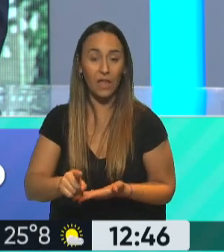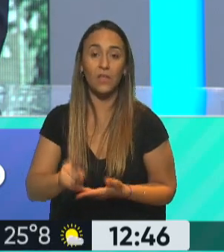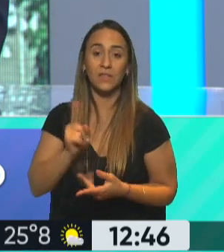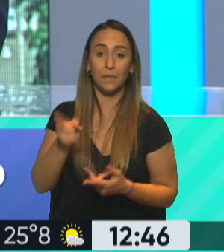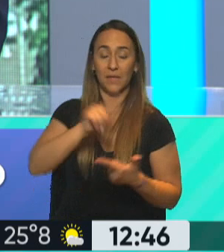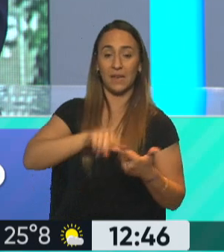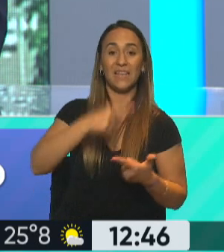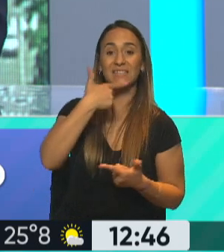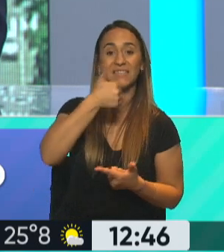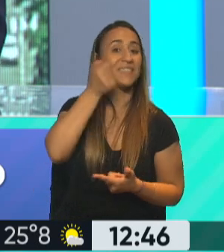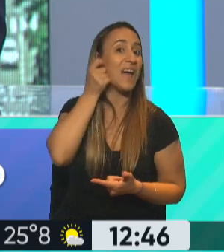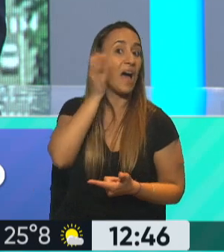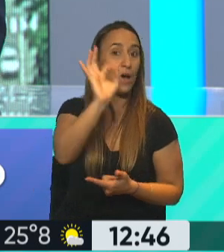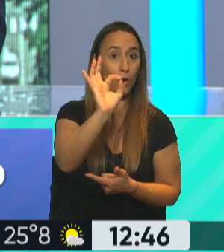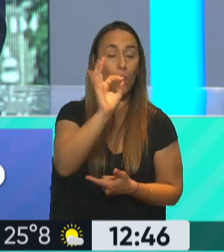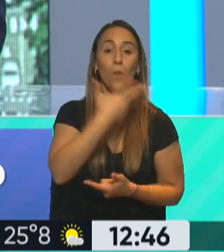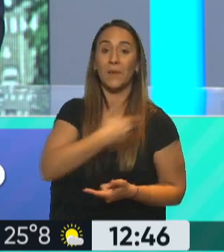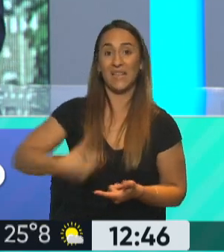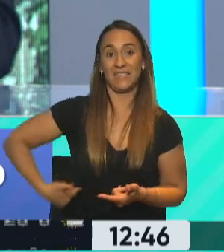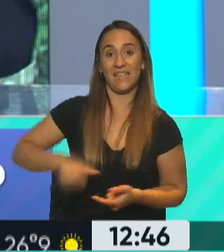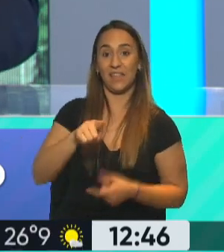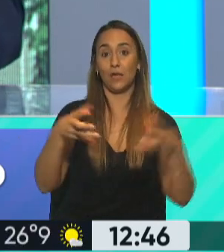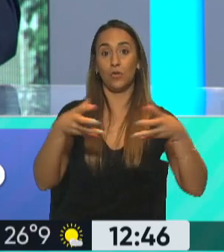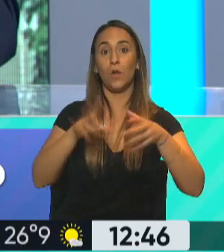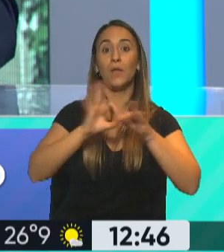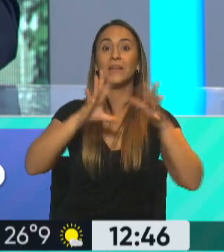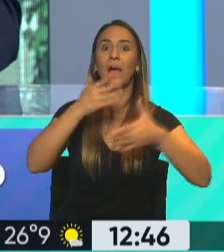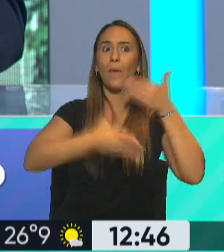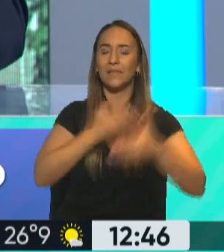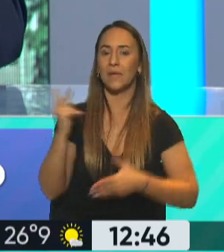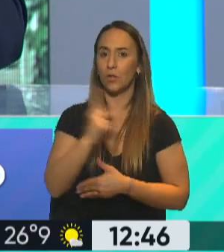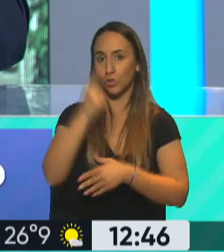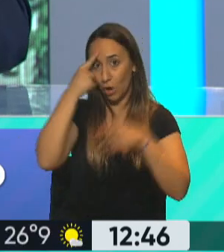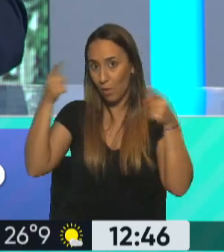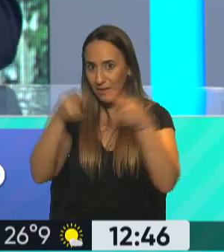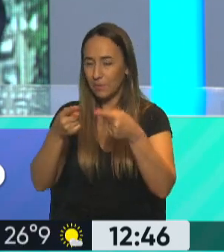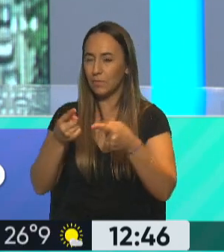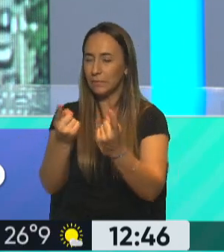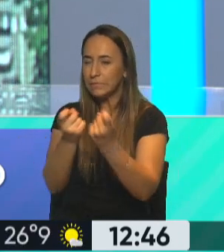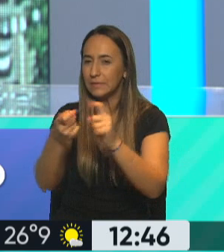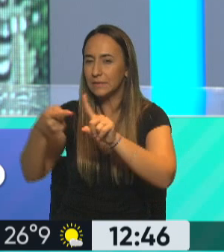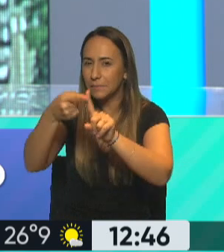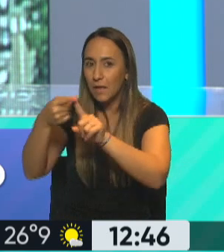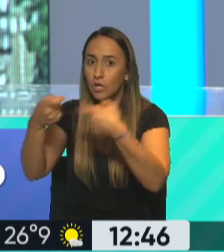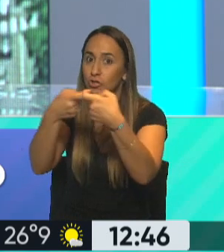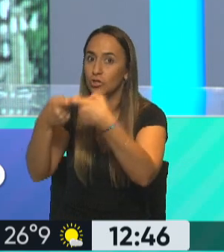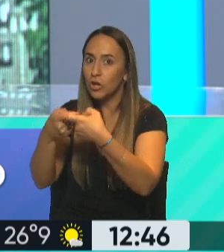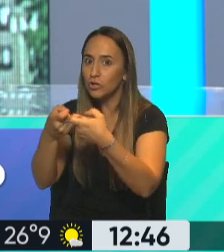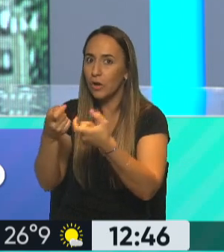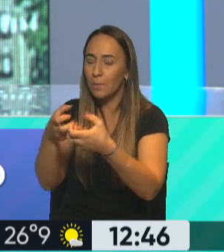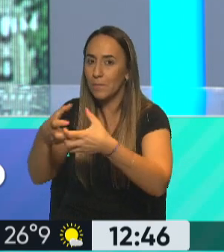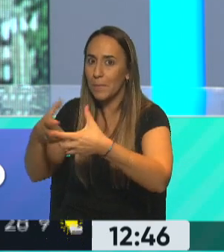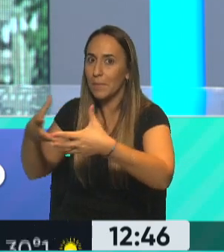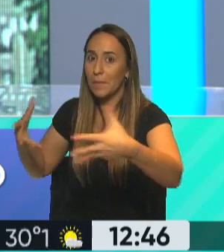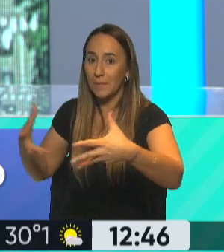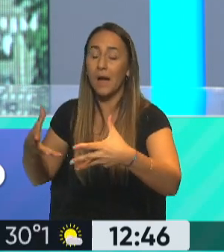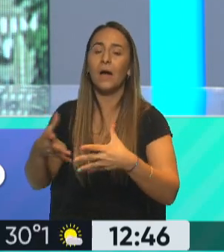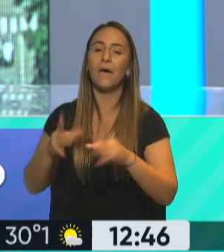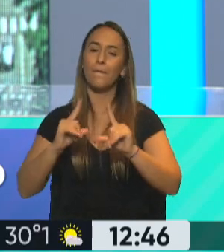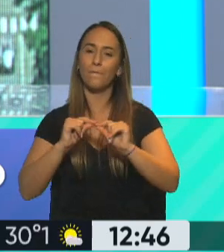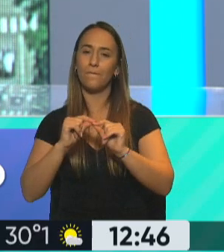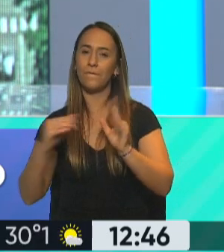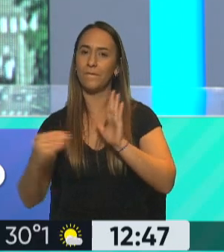Sago, el presidente del bloque de La Libertad Avanza? Es construir mayorías. Están poniéndole una fecha, entre el 20,